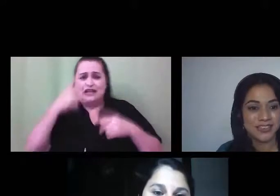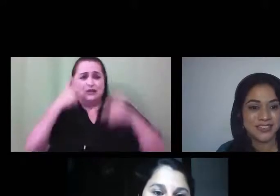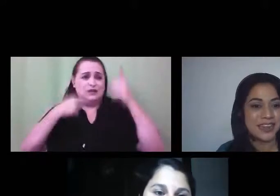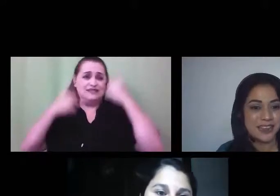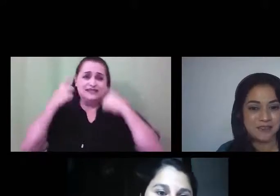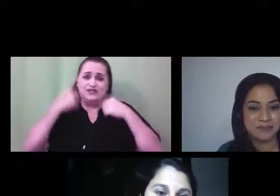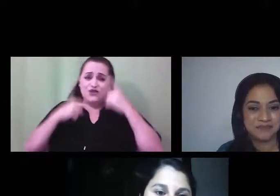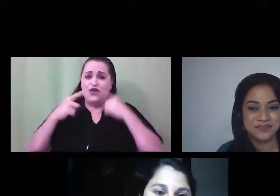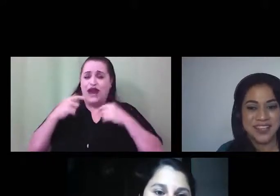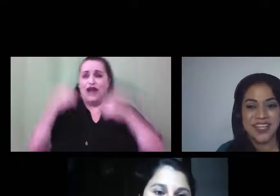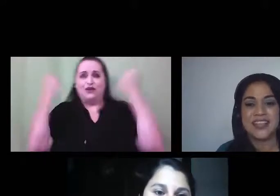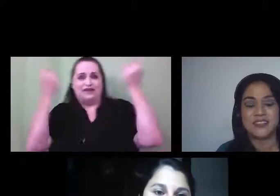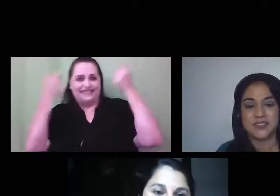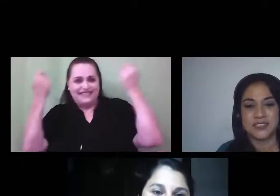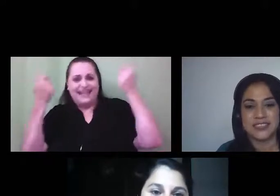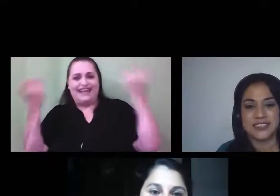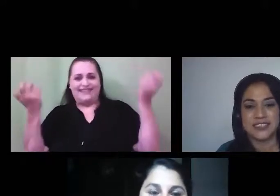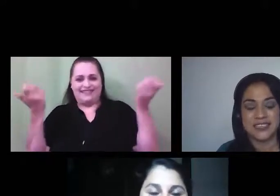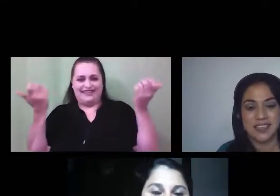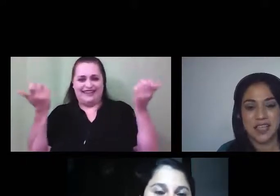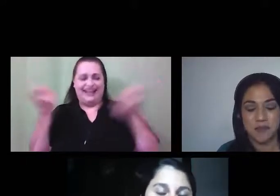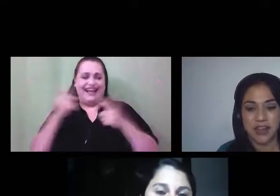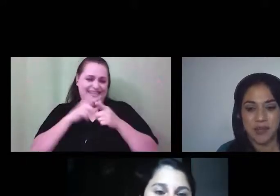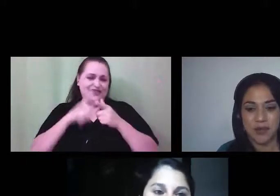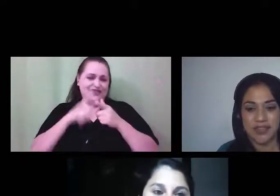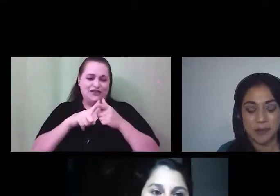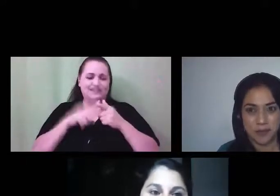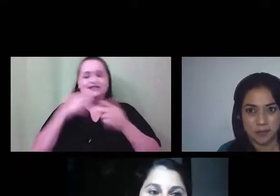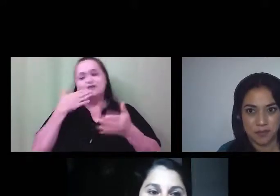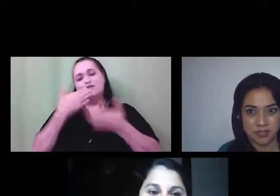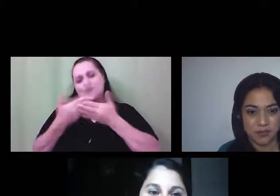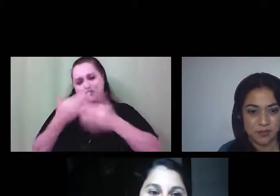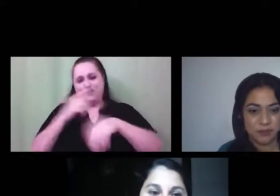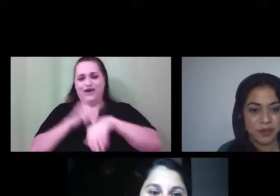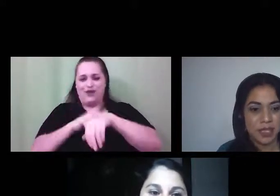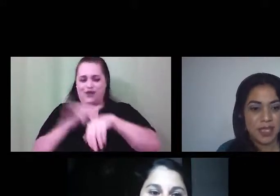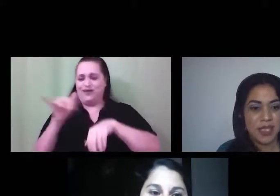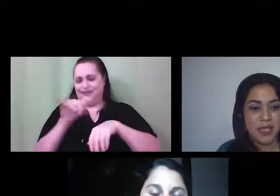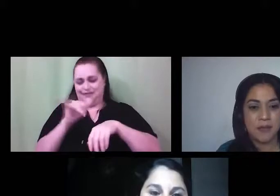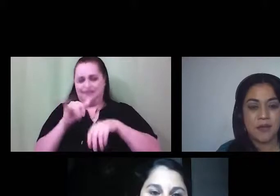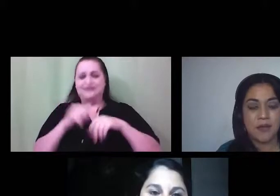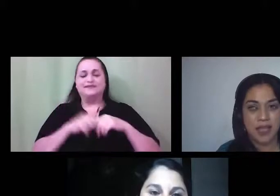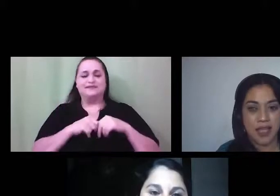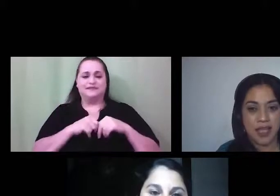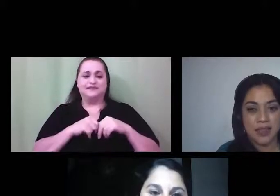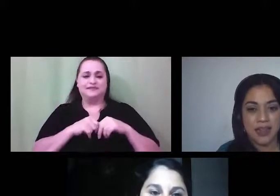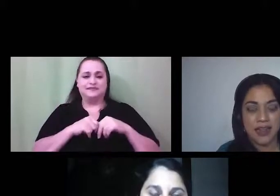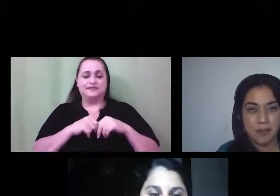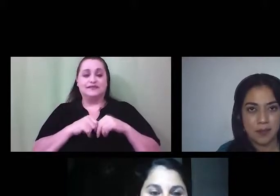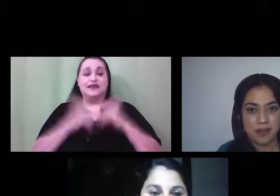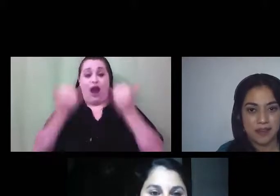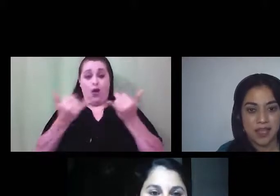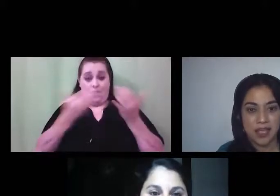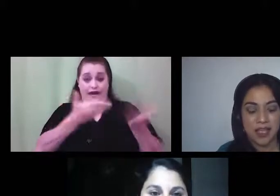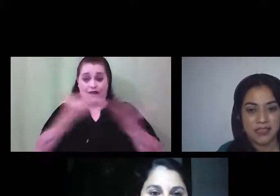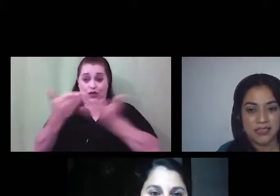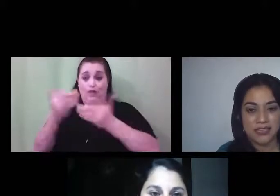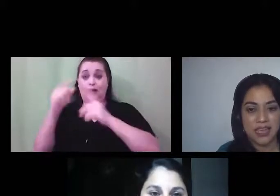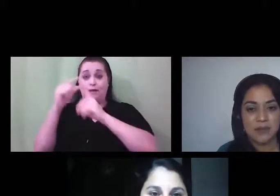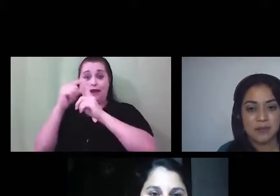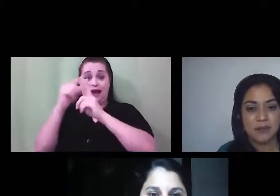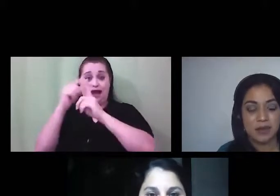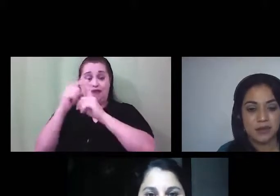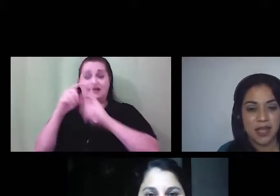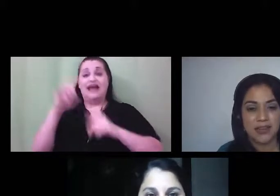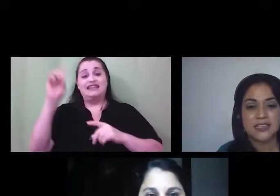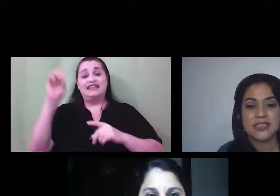y lo que se celebra. Entonces, en buena hora también por esto. Voy a darle la palabra a